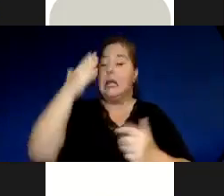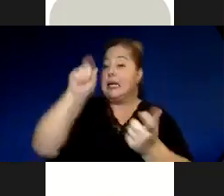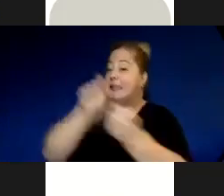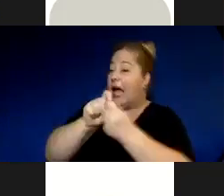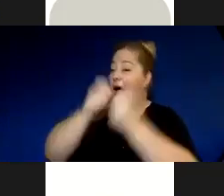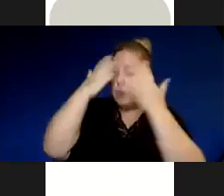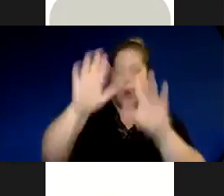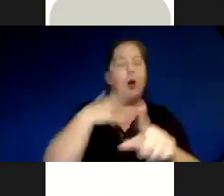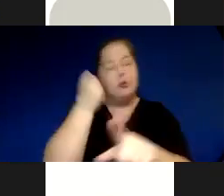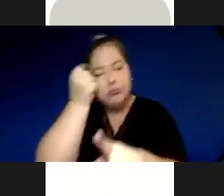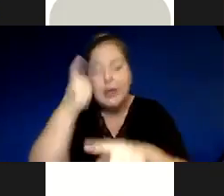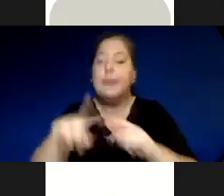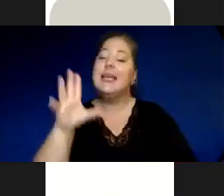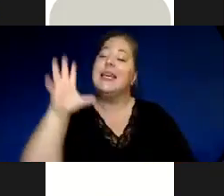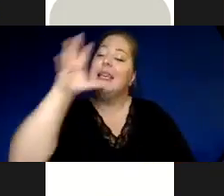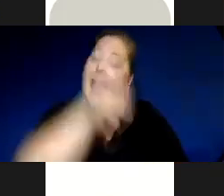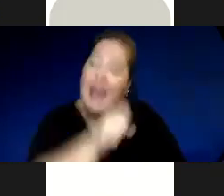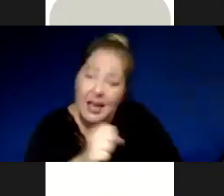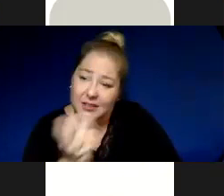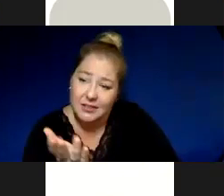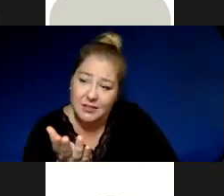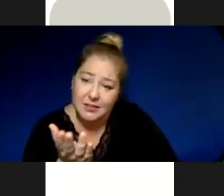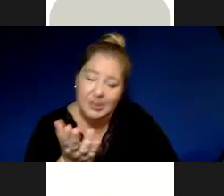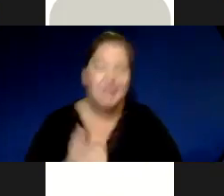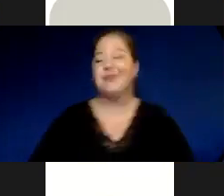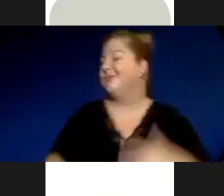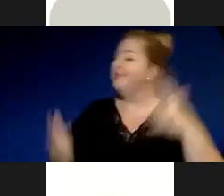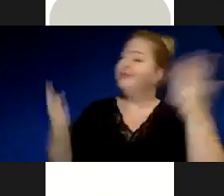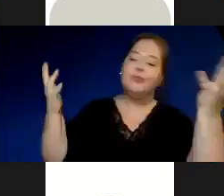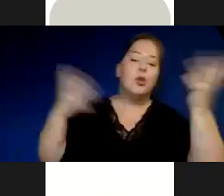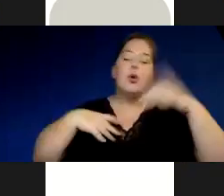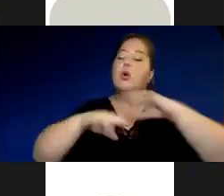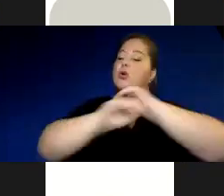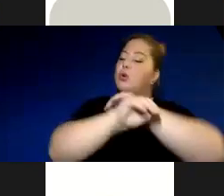Desafortunadamente, Tyler, no cuento con esa cifra, pero sí se la puedo hacer llegar.